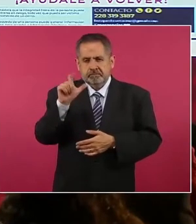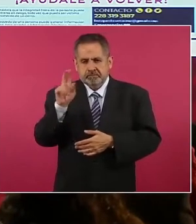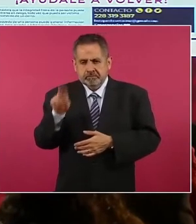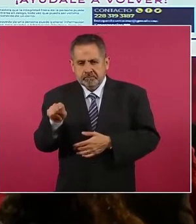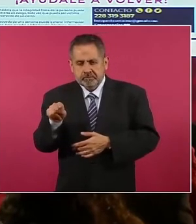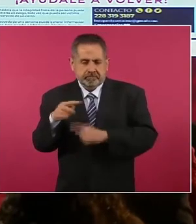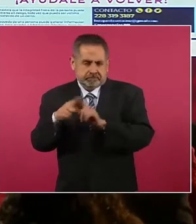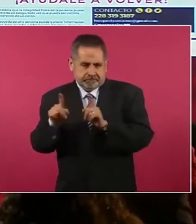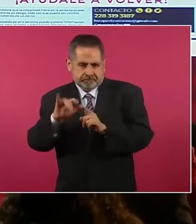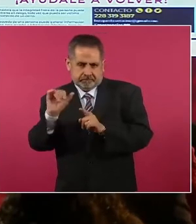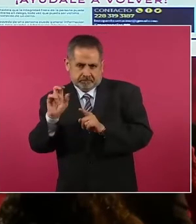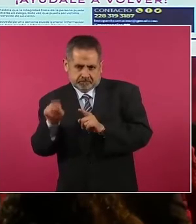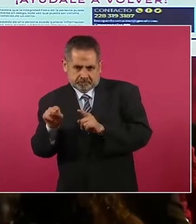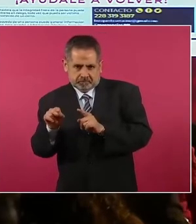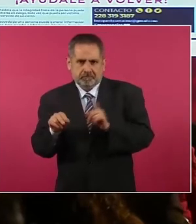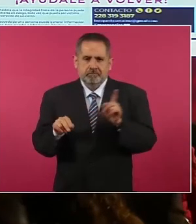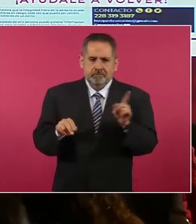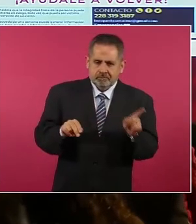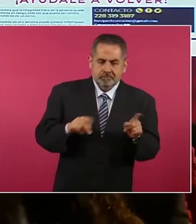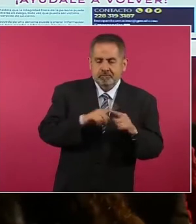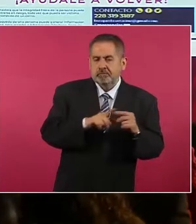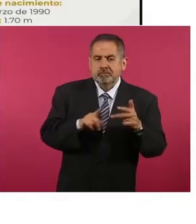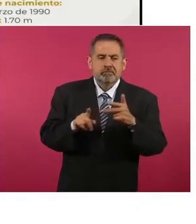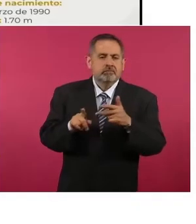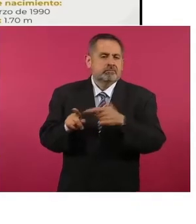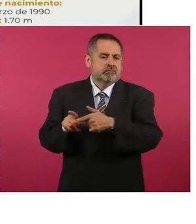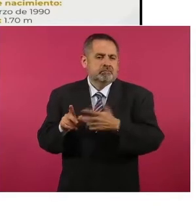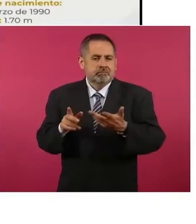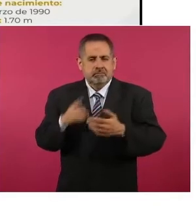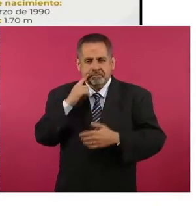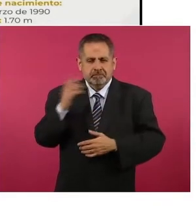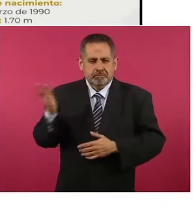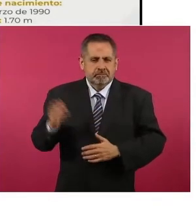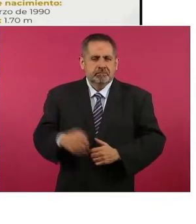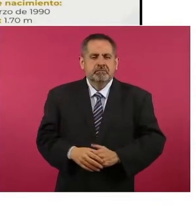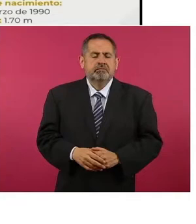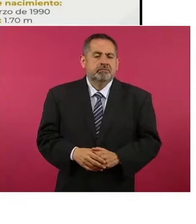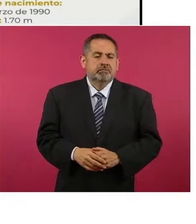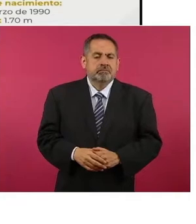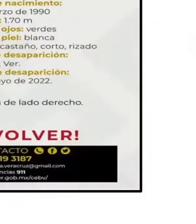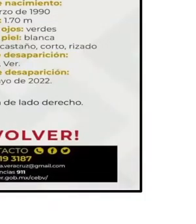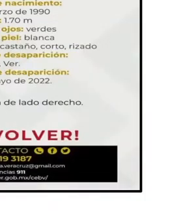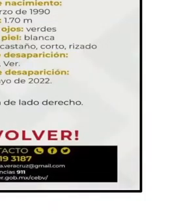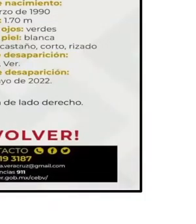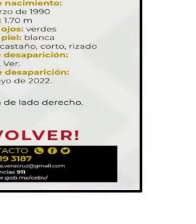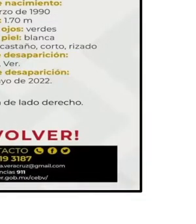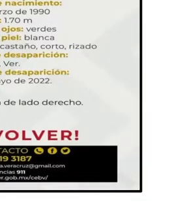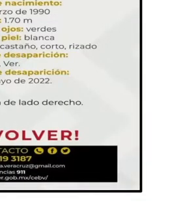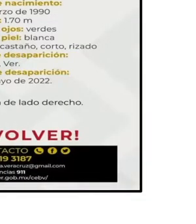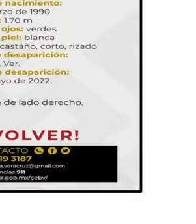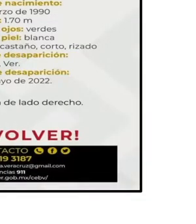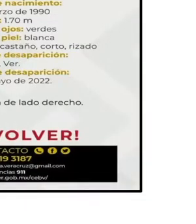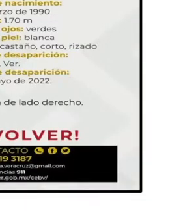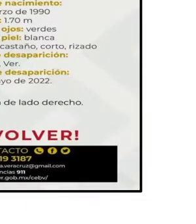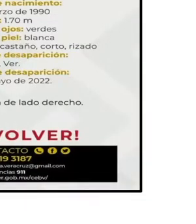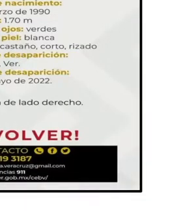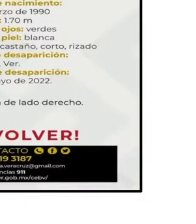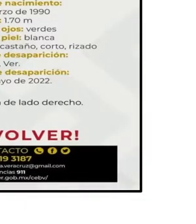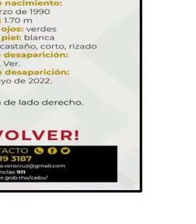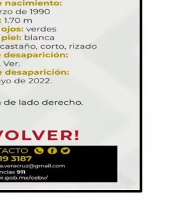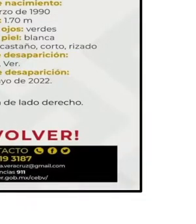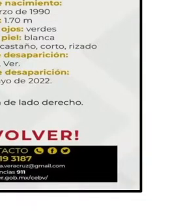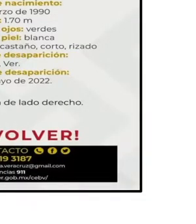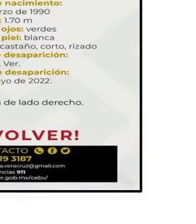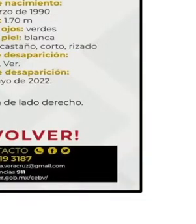este es Juan Alán. Y también un elemento de la fuerza de seguridad y ya está detenido